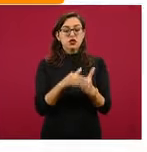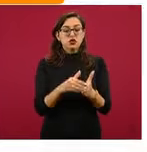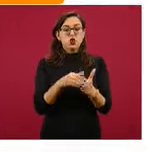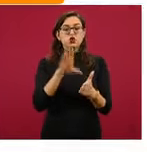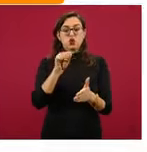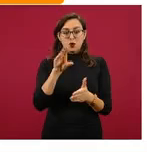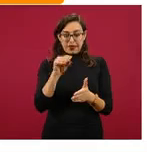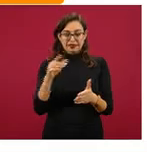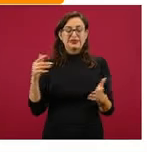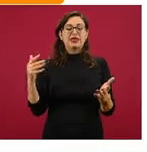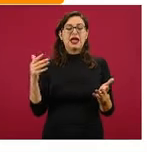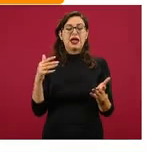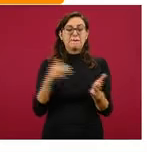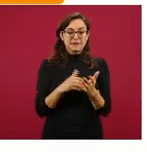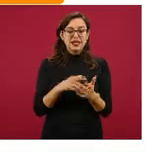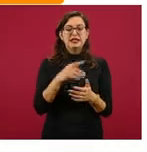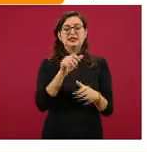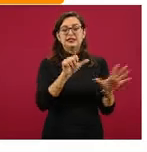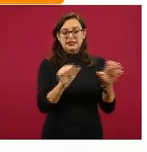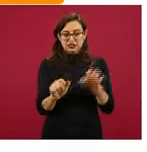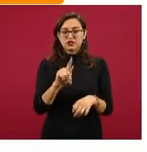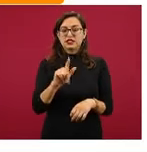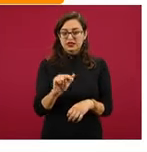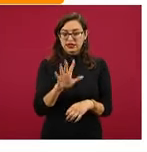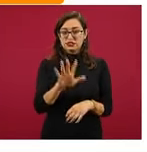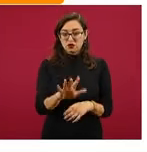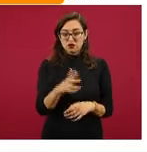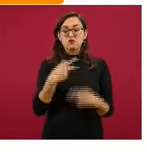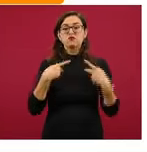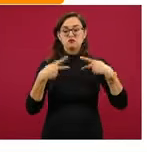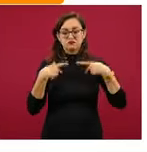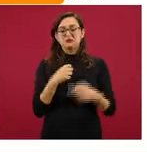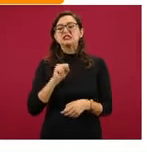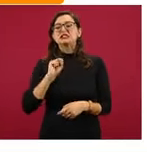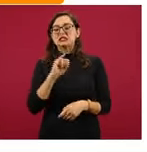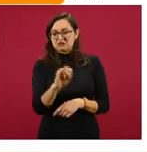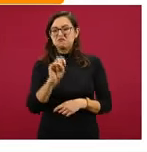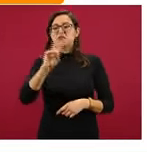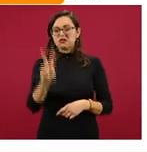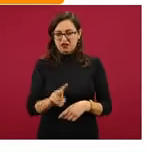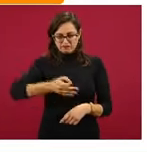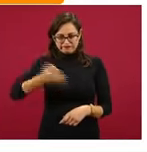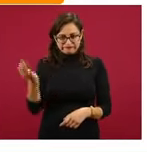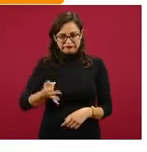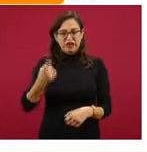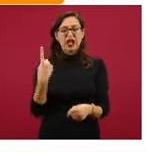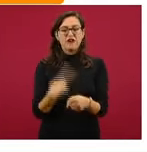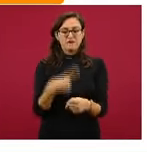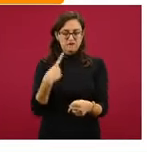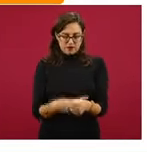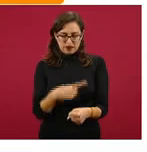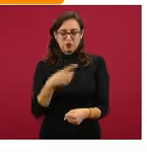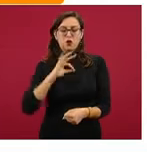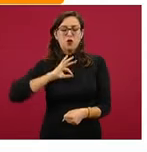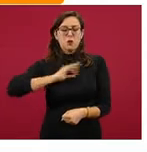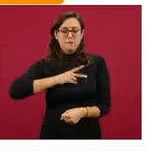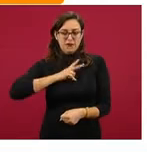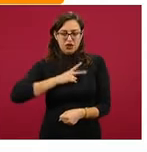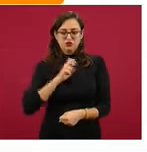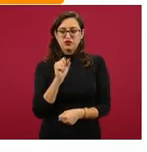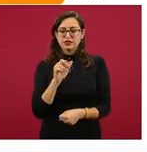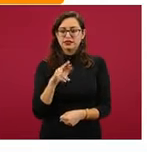1.090.675 personas cuyo resultado ha sido positivo al virus SARS-CoV-2. Tenemos